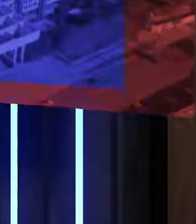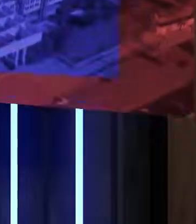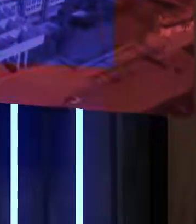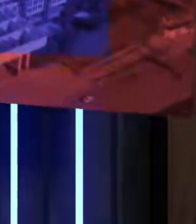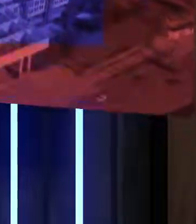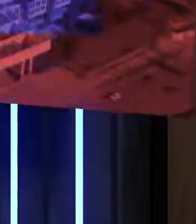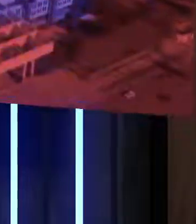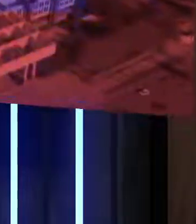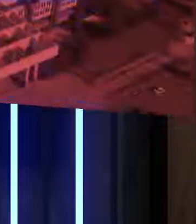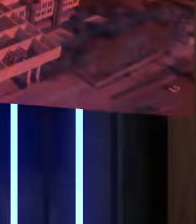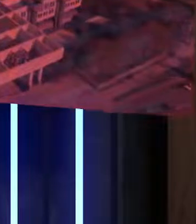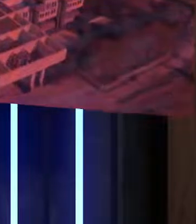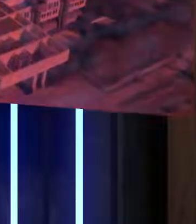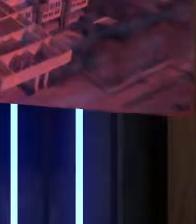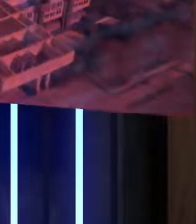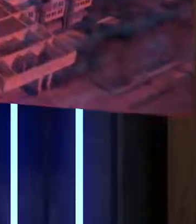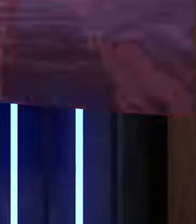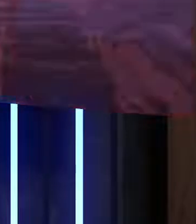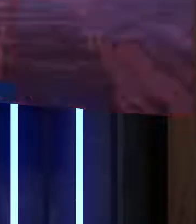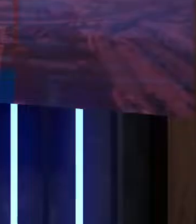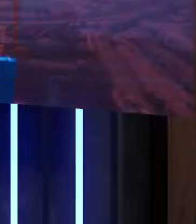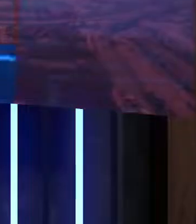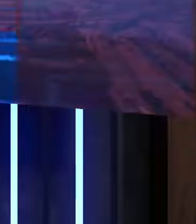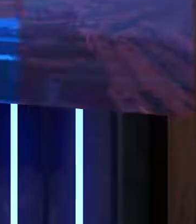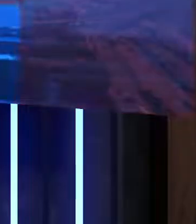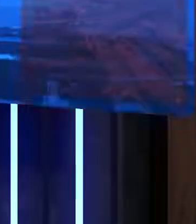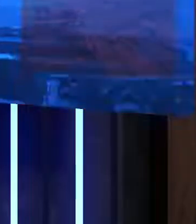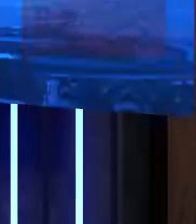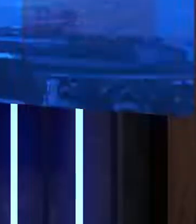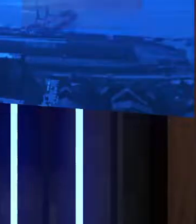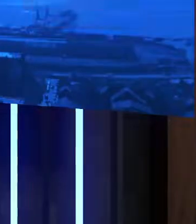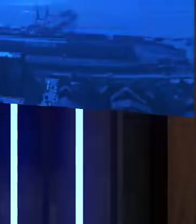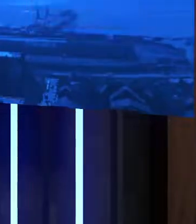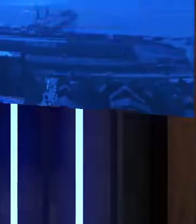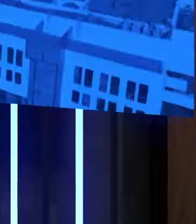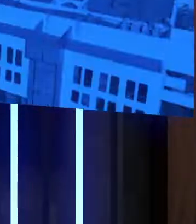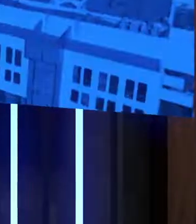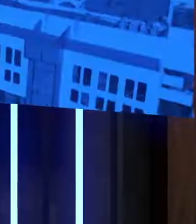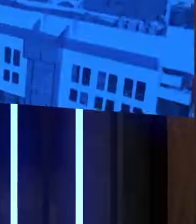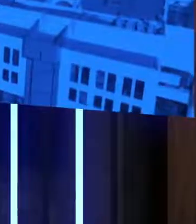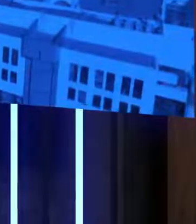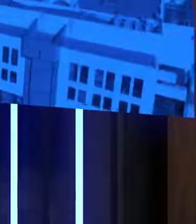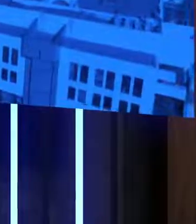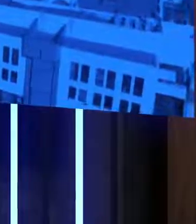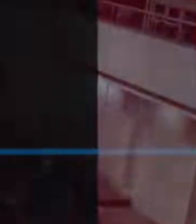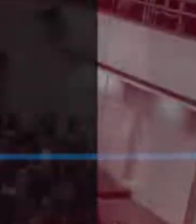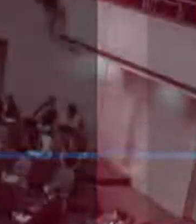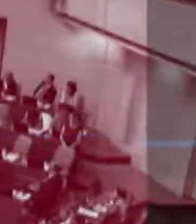siguientes. Los fondos se consultarán en la respectiva ley de presupuestos del sector público.